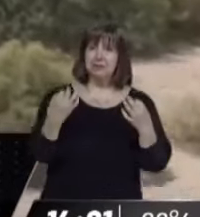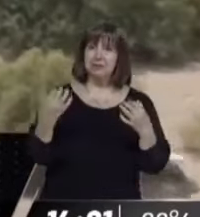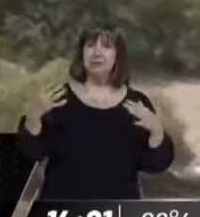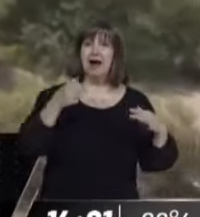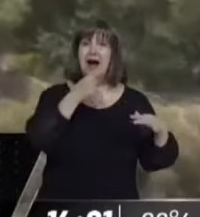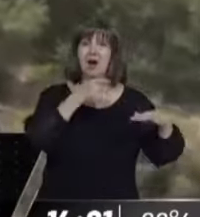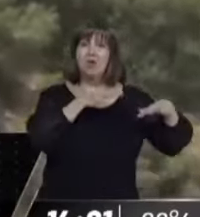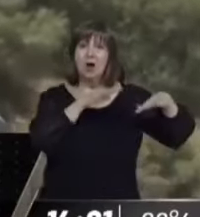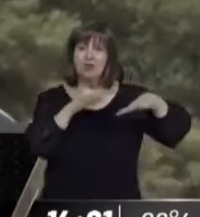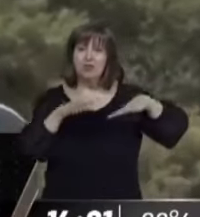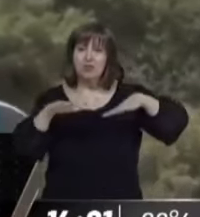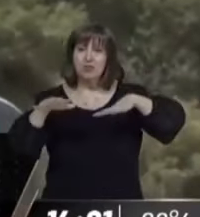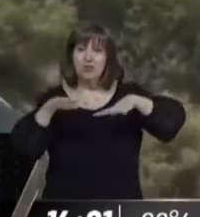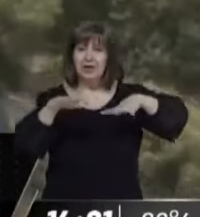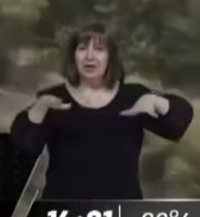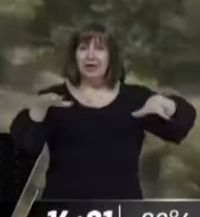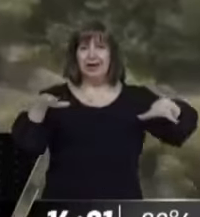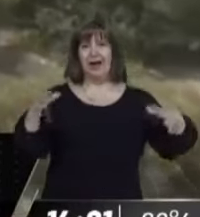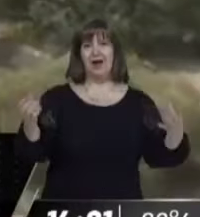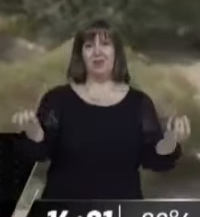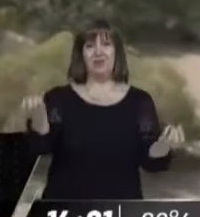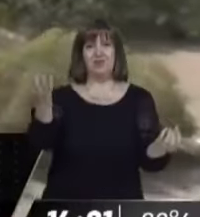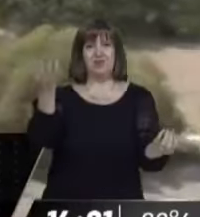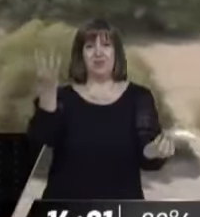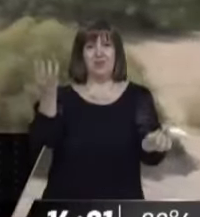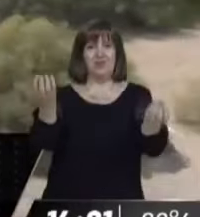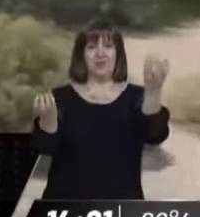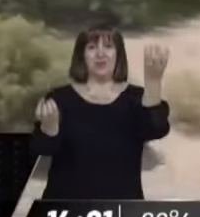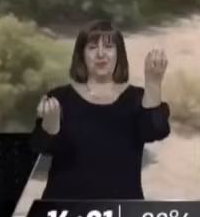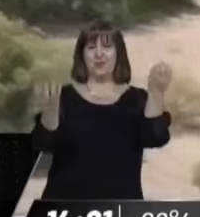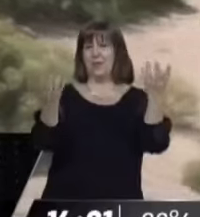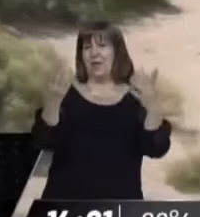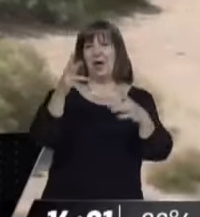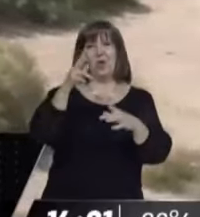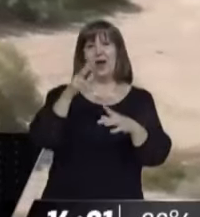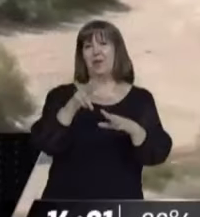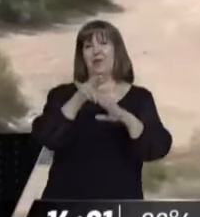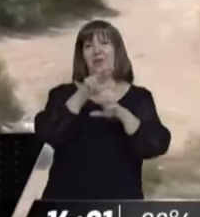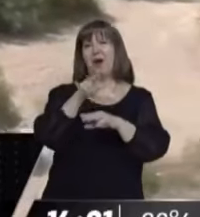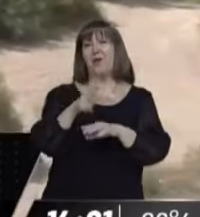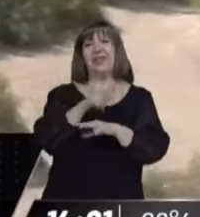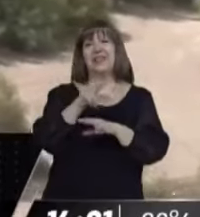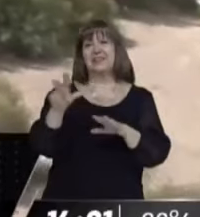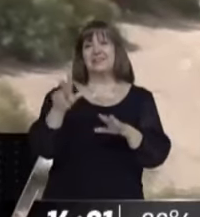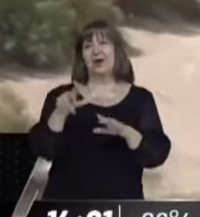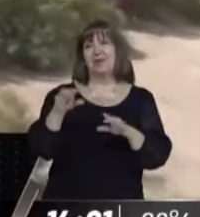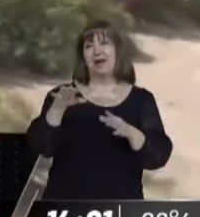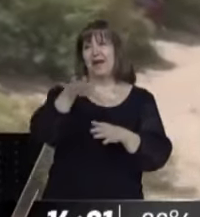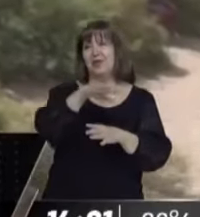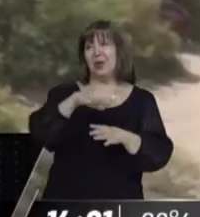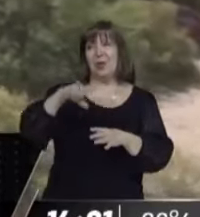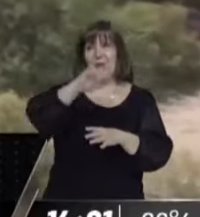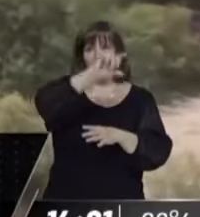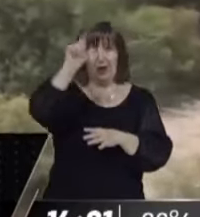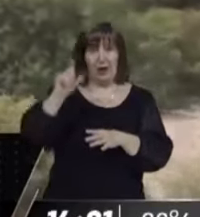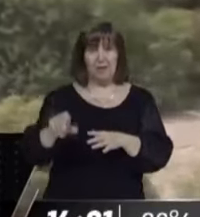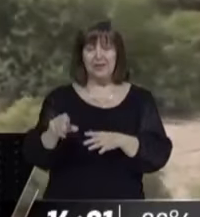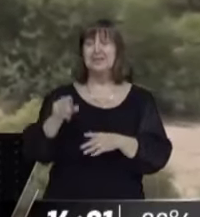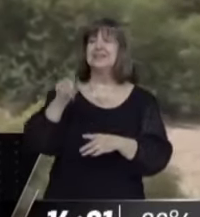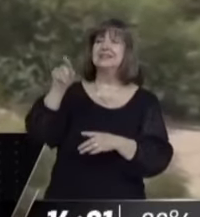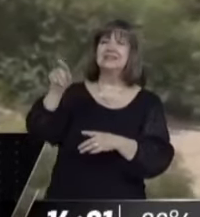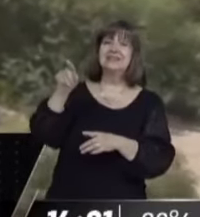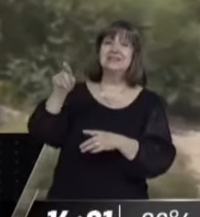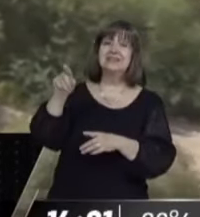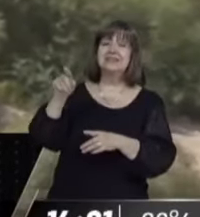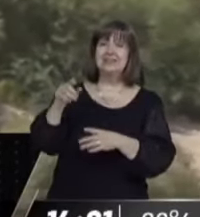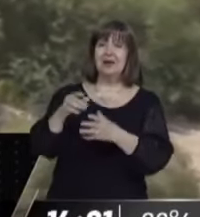por esta agua que ha bendecido al pueblo de La Paz. Así que nosotros estamos muy contentos. Me encanta. ¿Cómo te sentís como